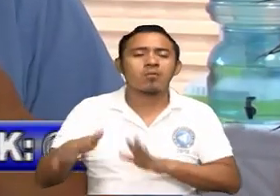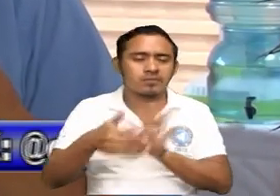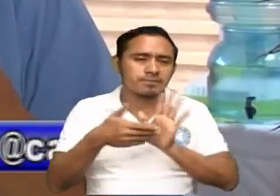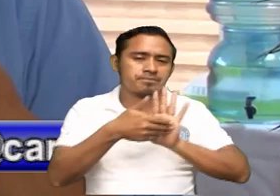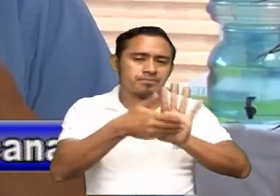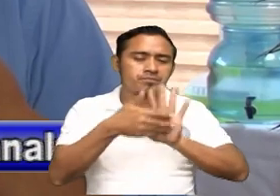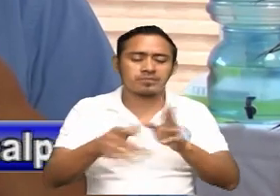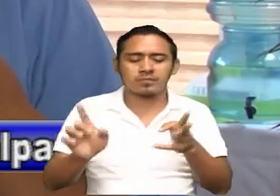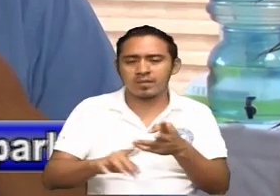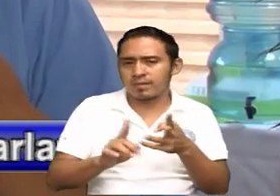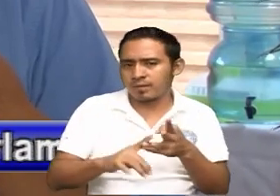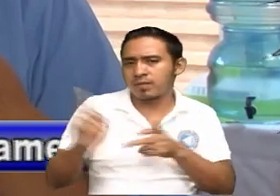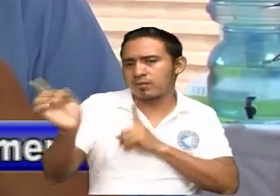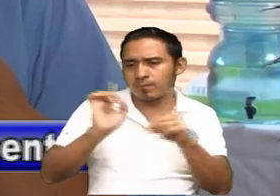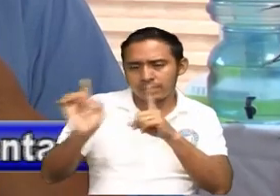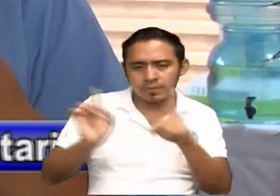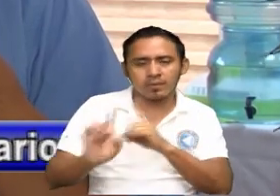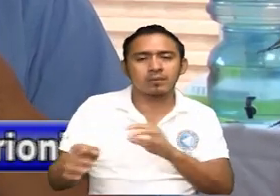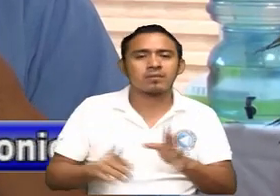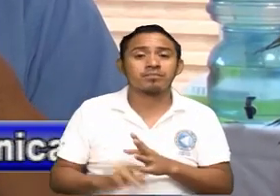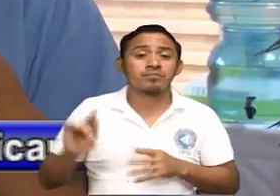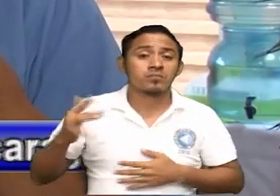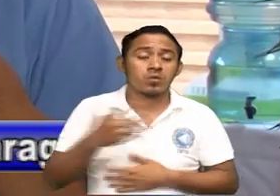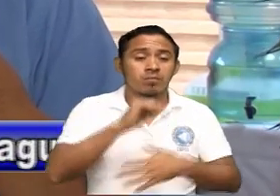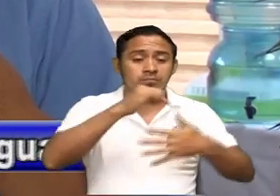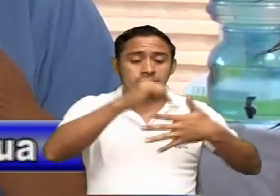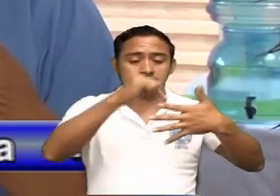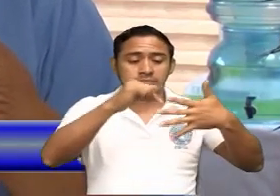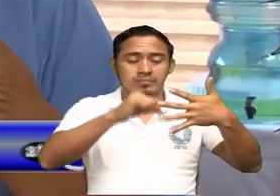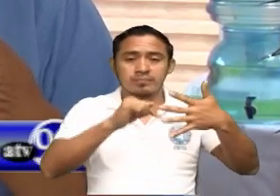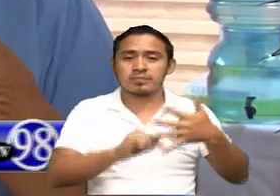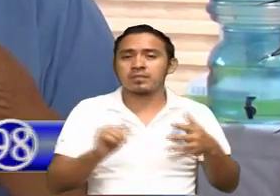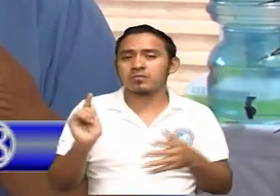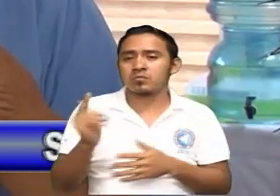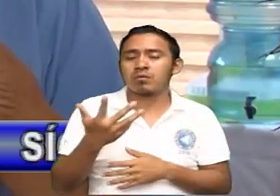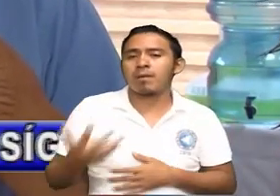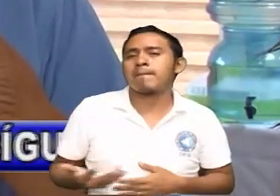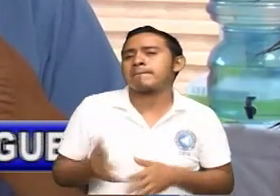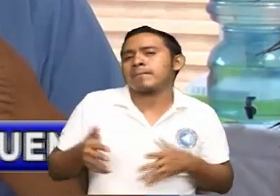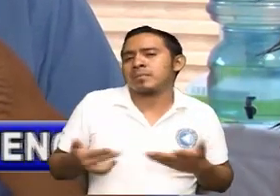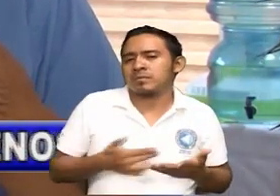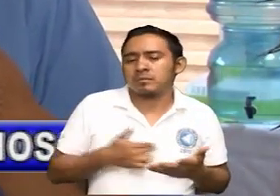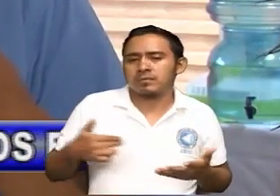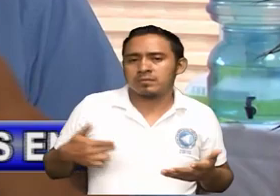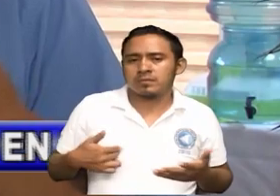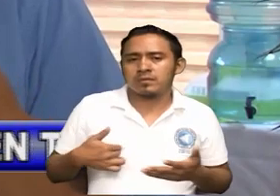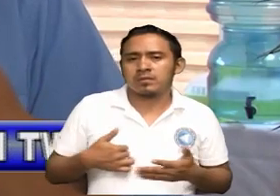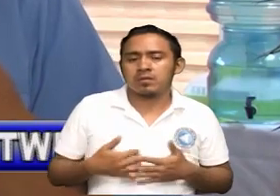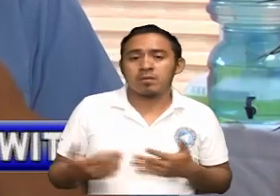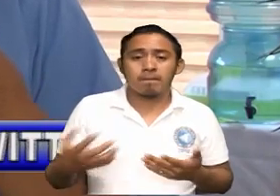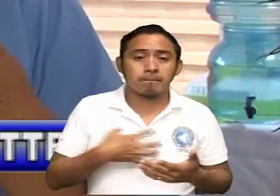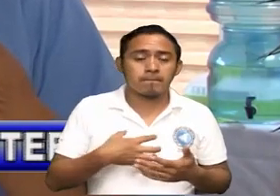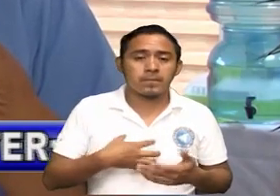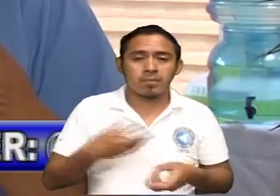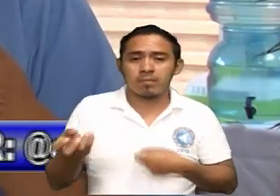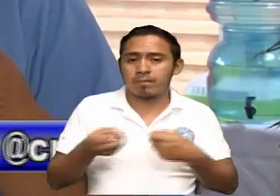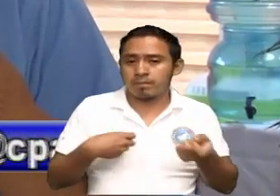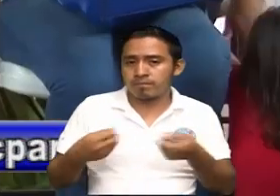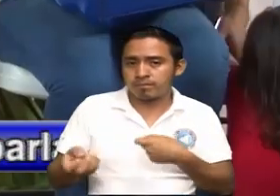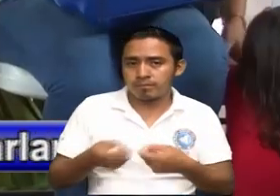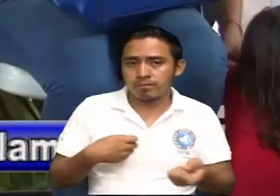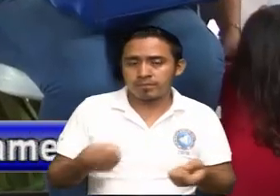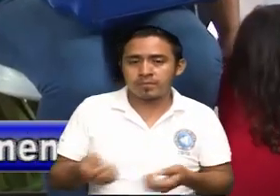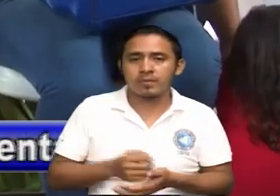promocionales, concursos. Eso todo es para llevar ellos directamente como una venta directa